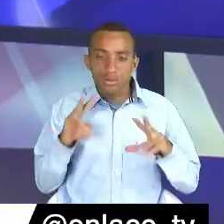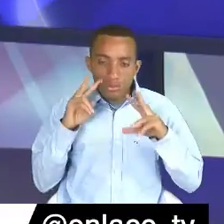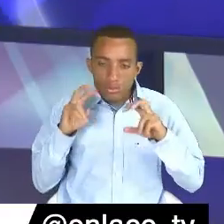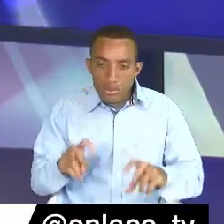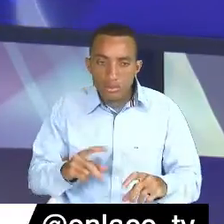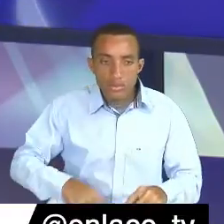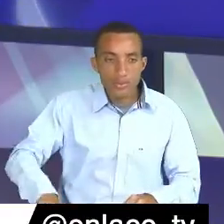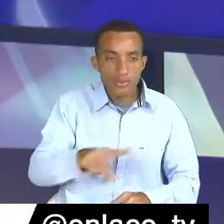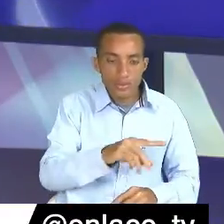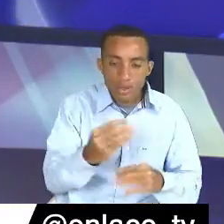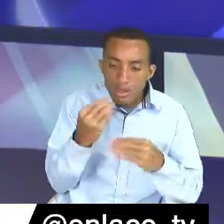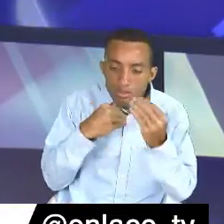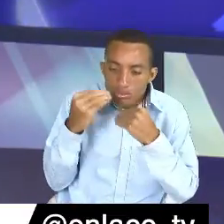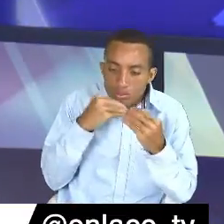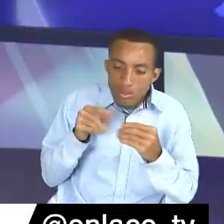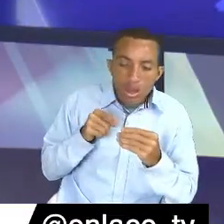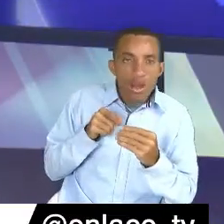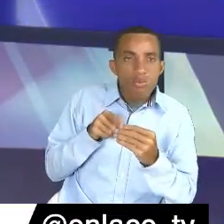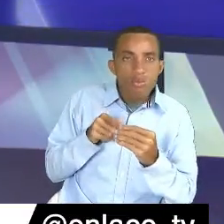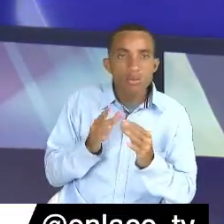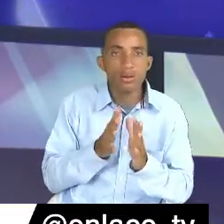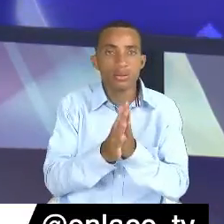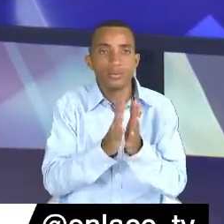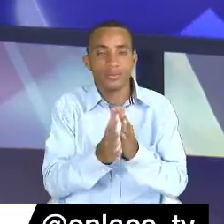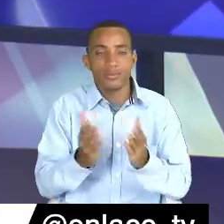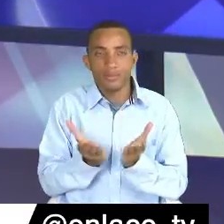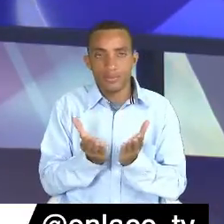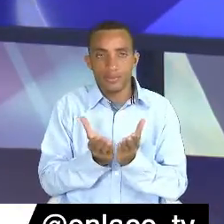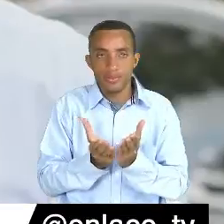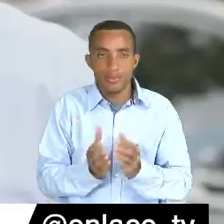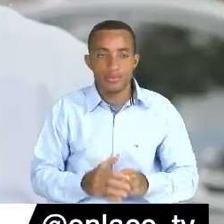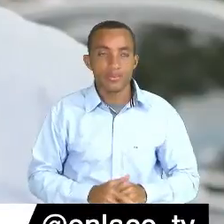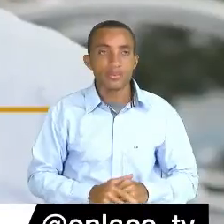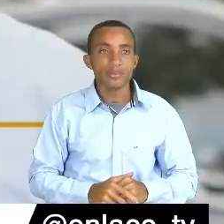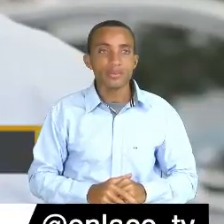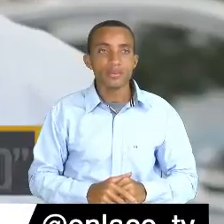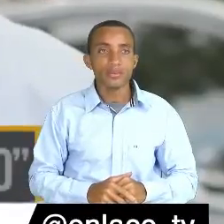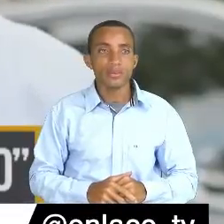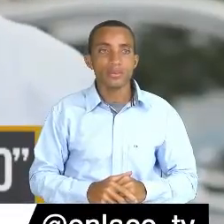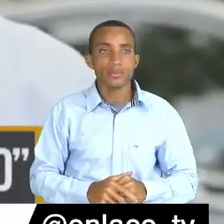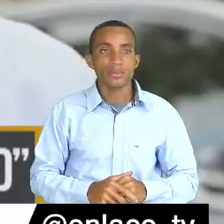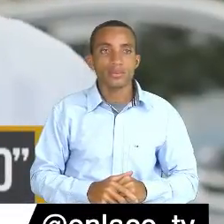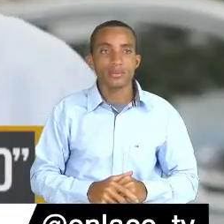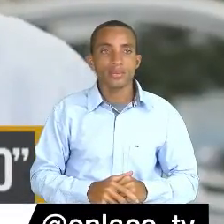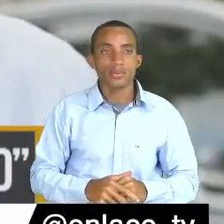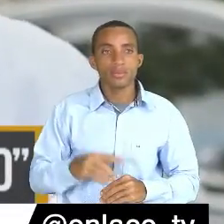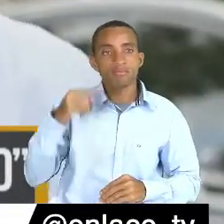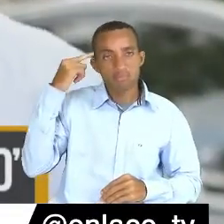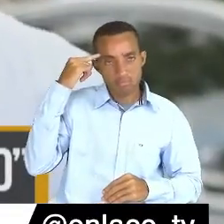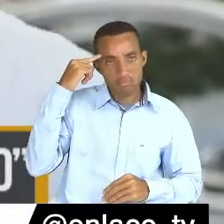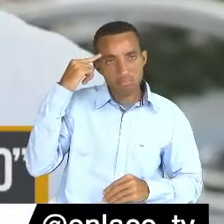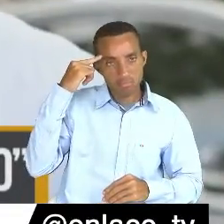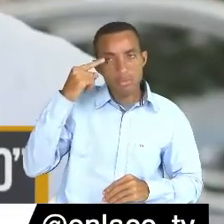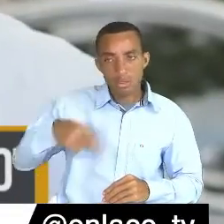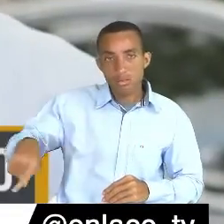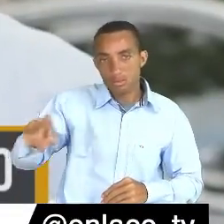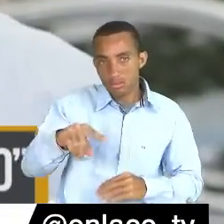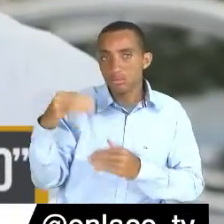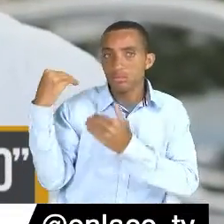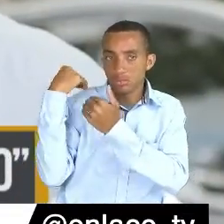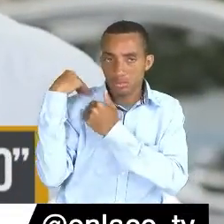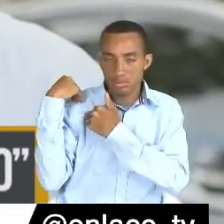los alimentos consumidos por los estudiantes en el megacolegio. Yo creo que hace parte de sus competencias como